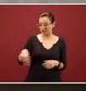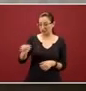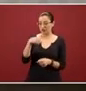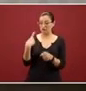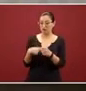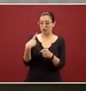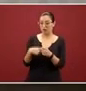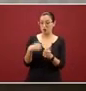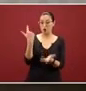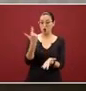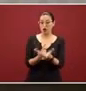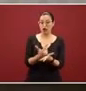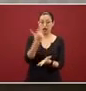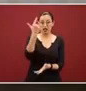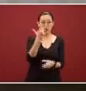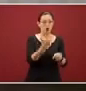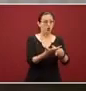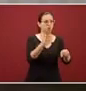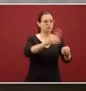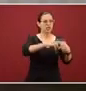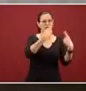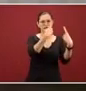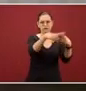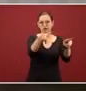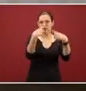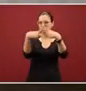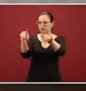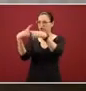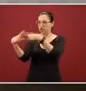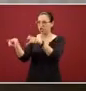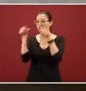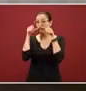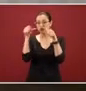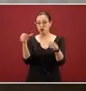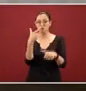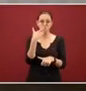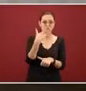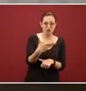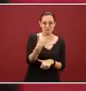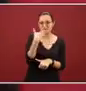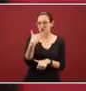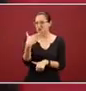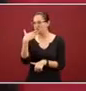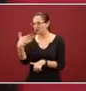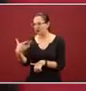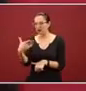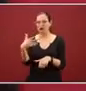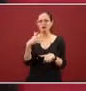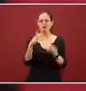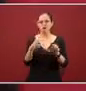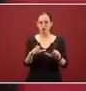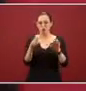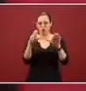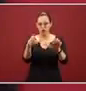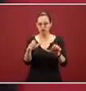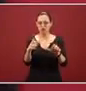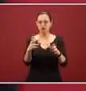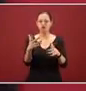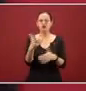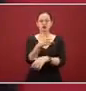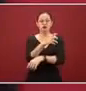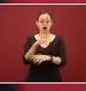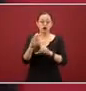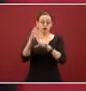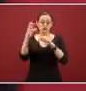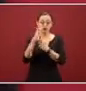de cada uno de los centros hospitalarios, con un foco a los que dependen de la Comisión Coordinadora de los